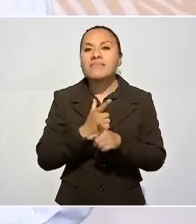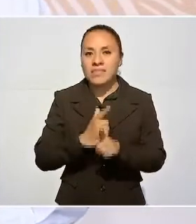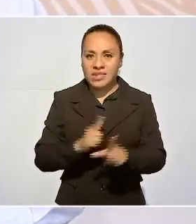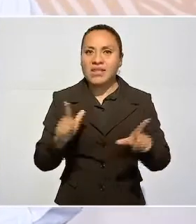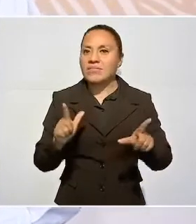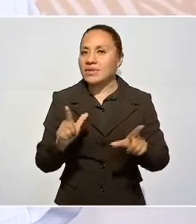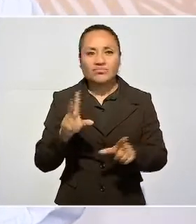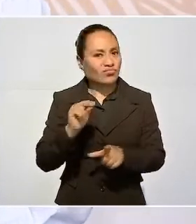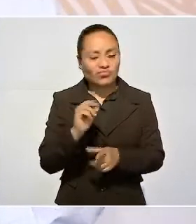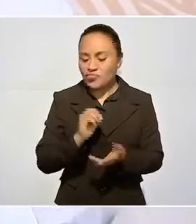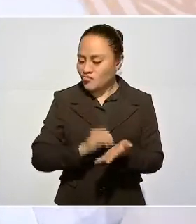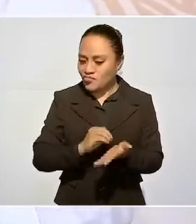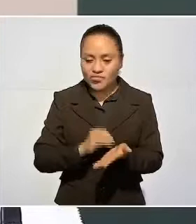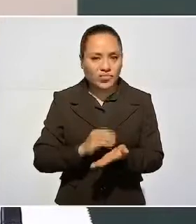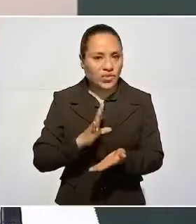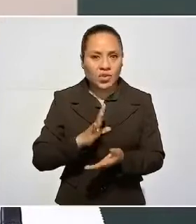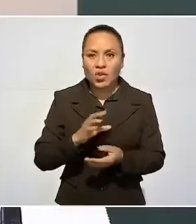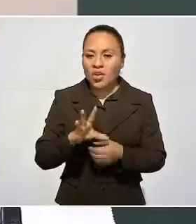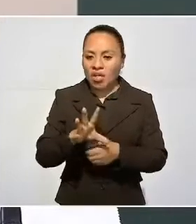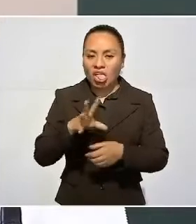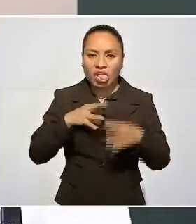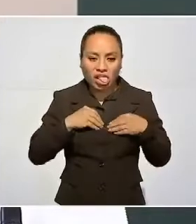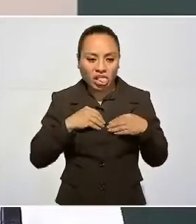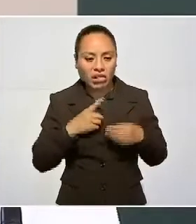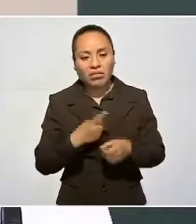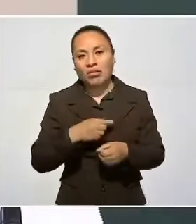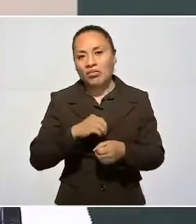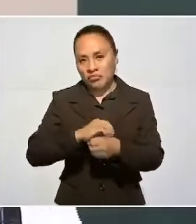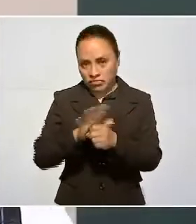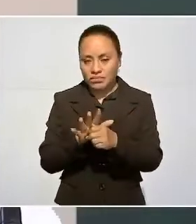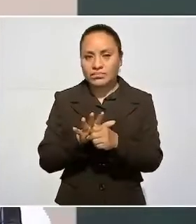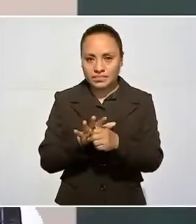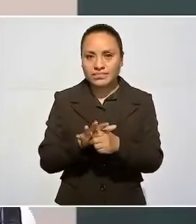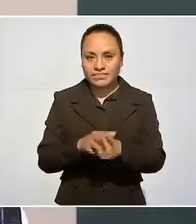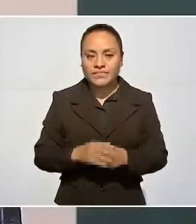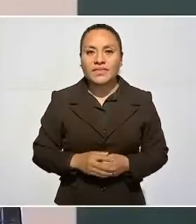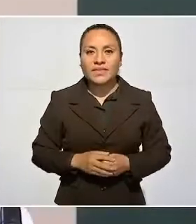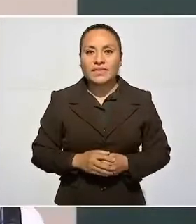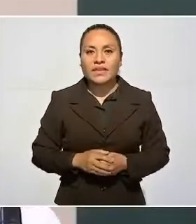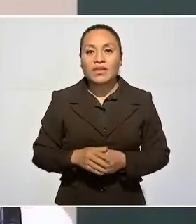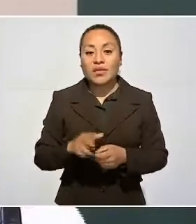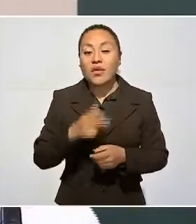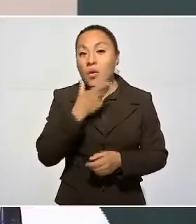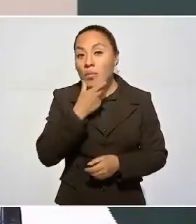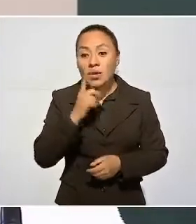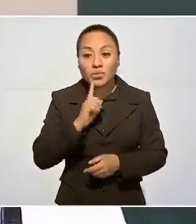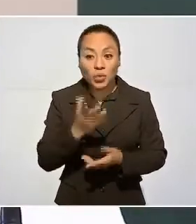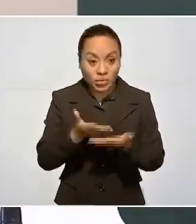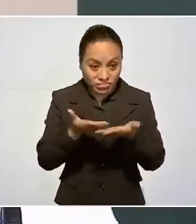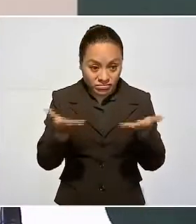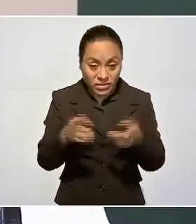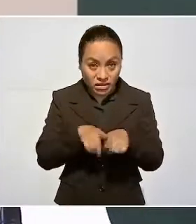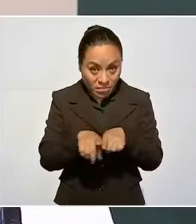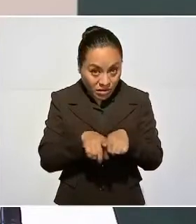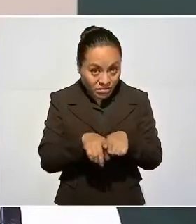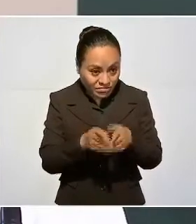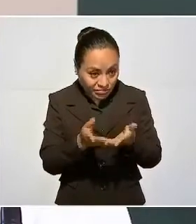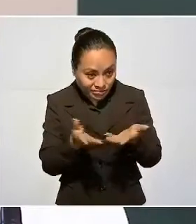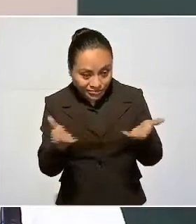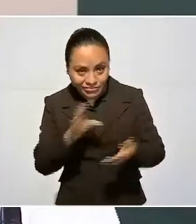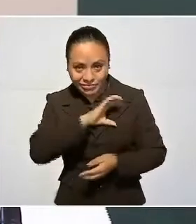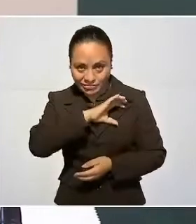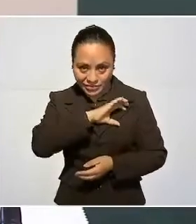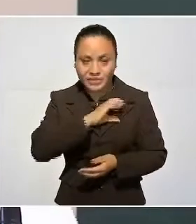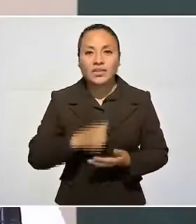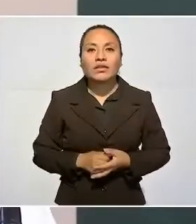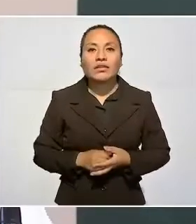de contagios de esta enfermedad. Hermanas y hermanos, convencidos de la